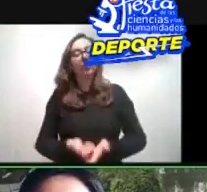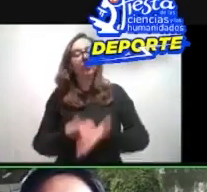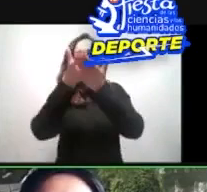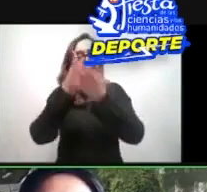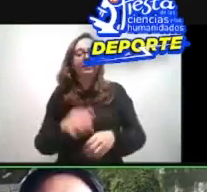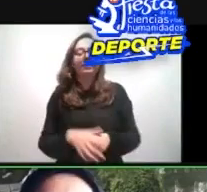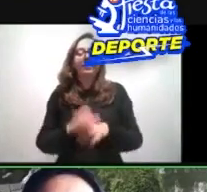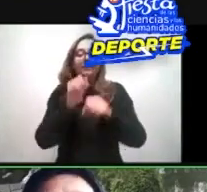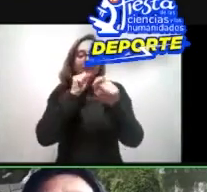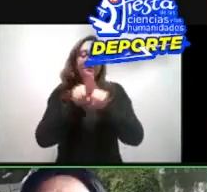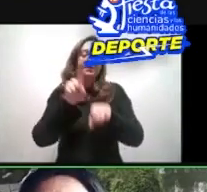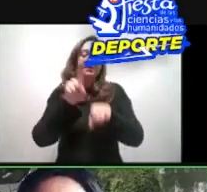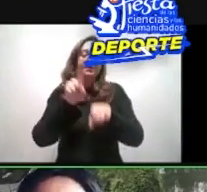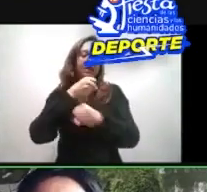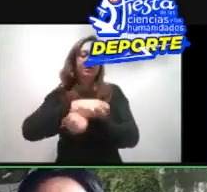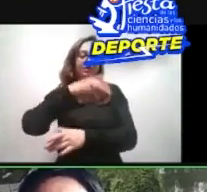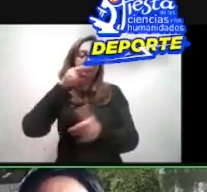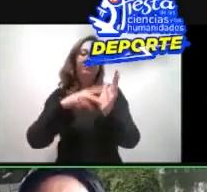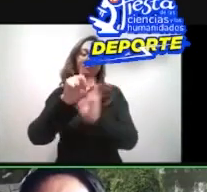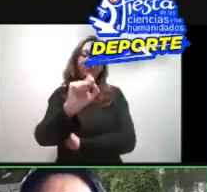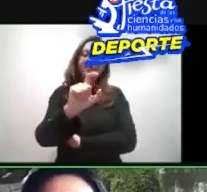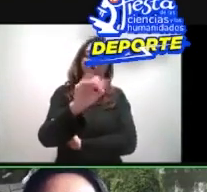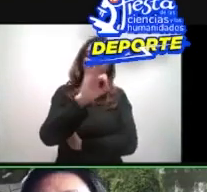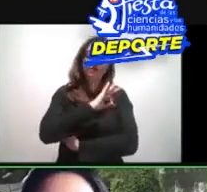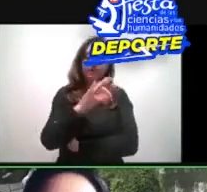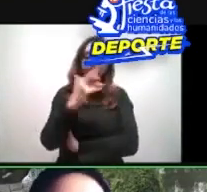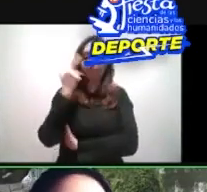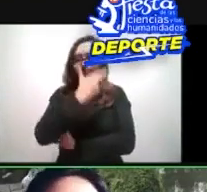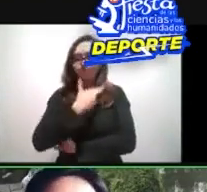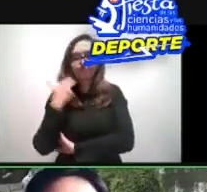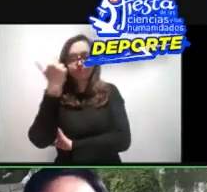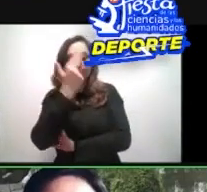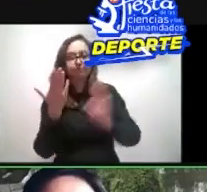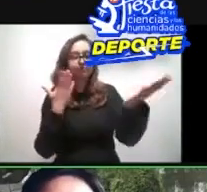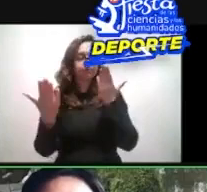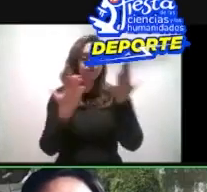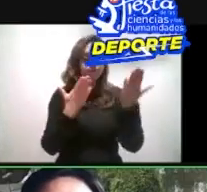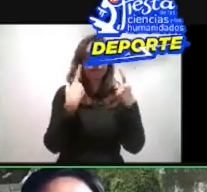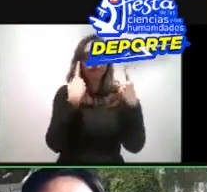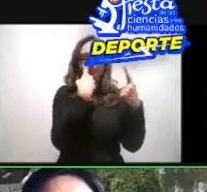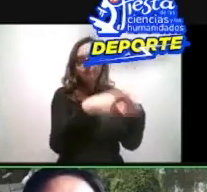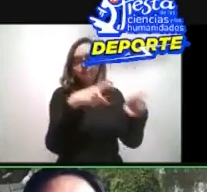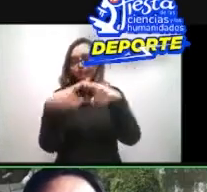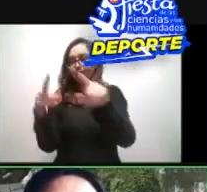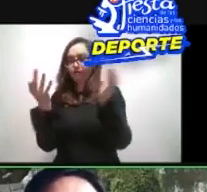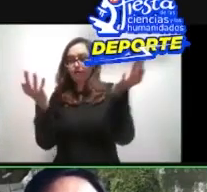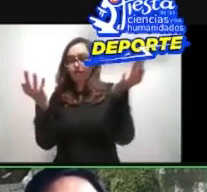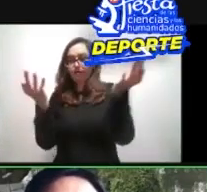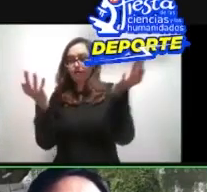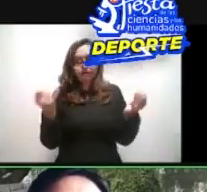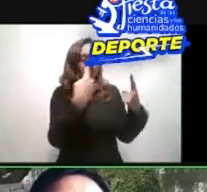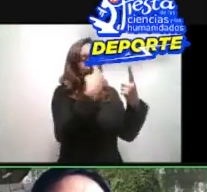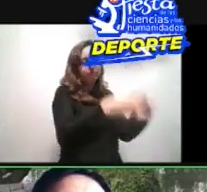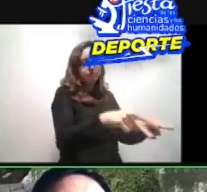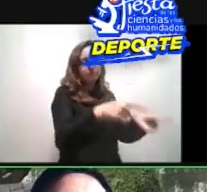en 2020, lo que nosotros podemos observar es que comparando los diferentes estilos de yoga, lo que nosotros vamos a ver